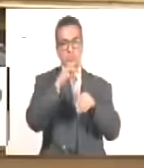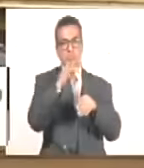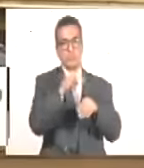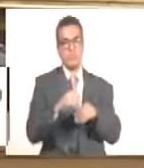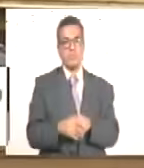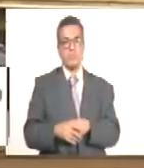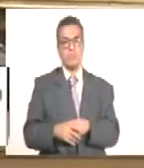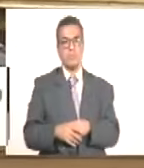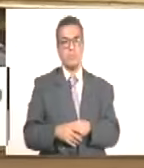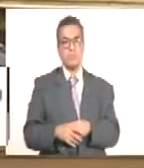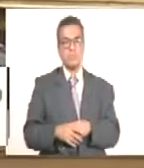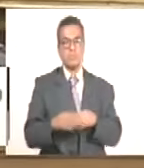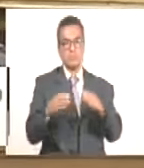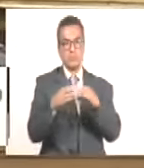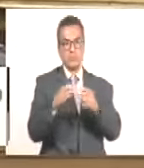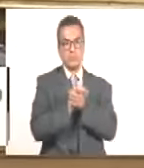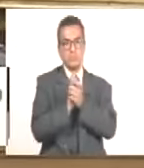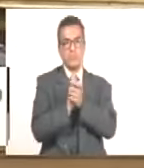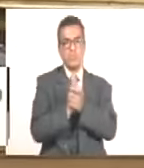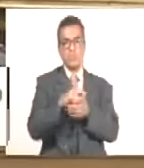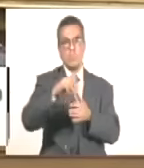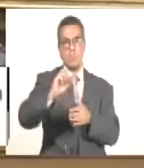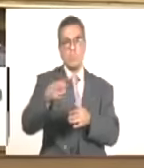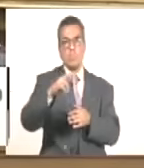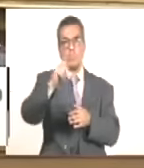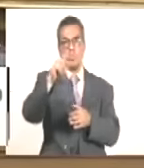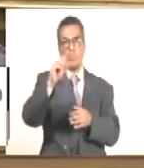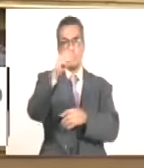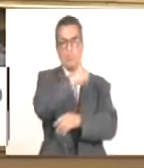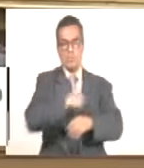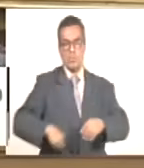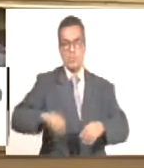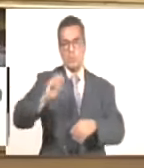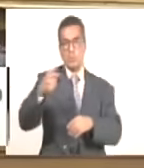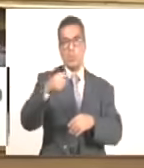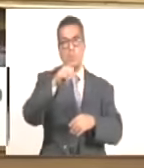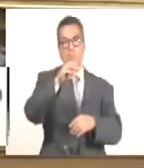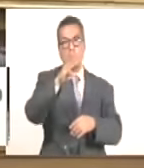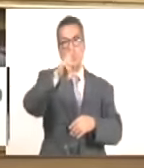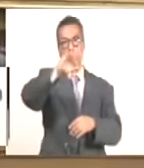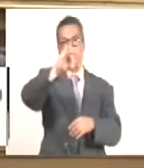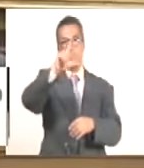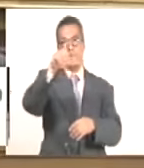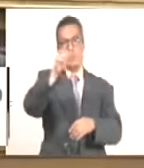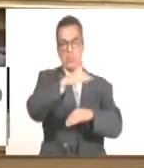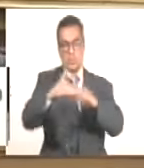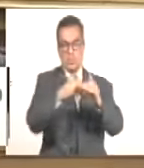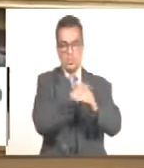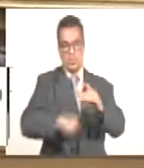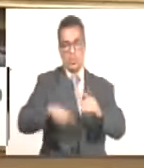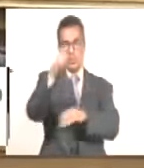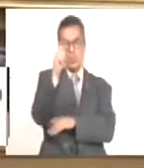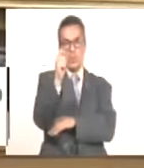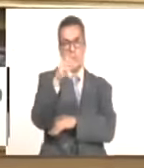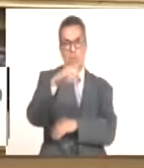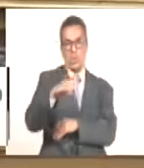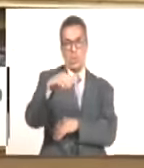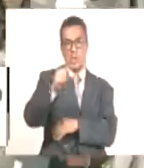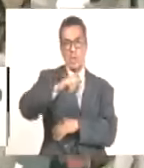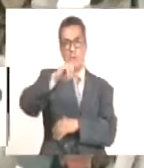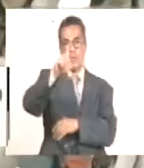secretaría. El grupo de amistad con Uganda lo preside la diputada Gabriela Peña y cuenta con la vicepresidencia del diputado Carlos